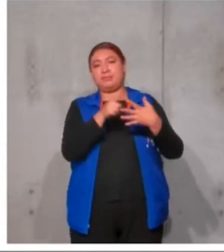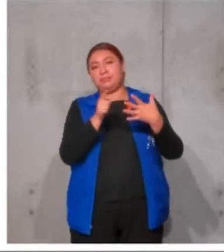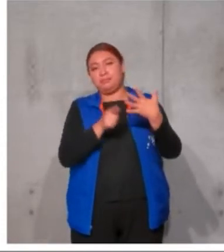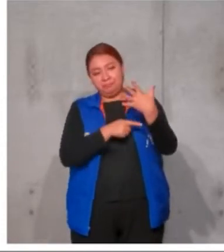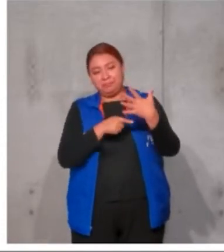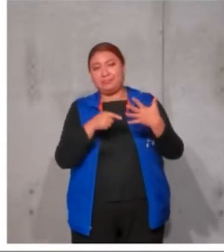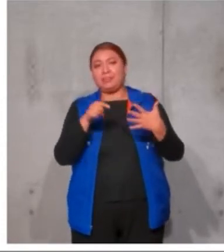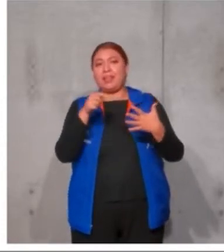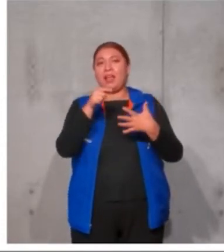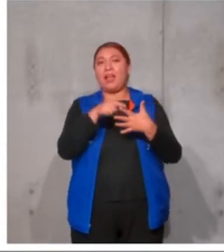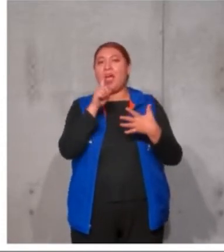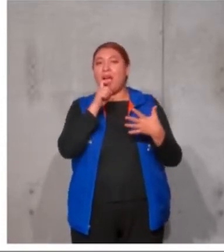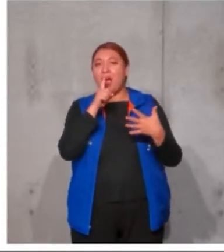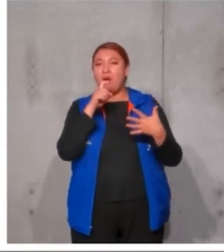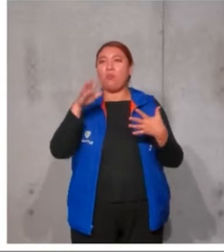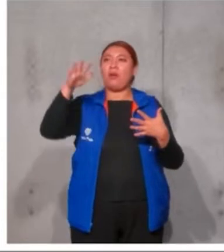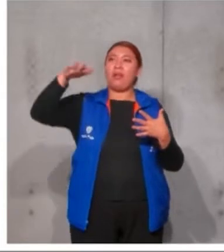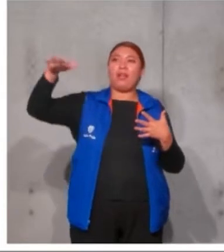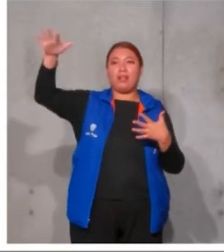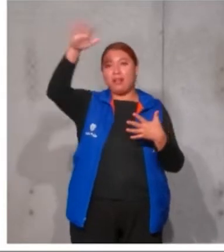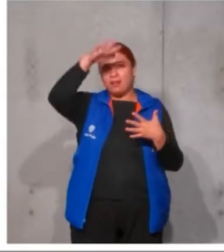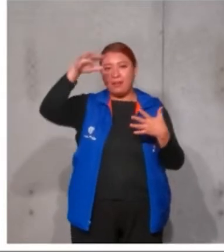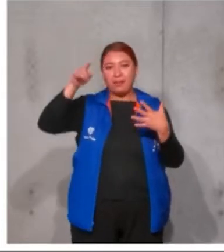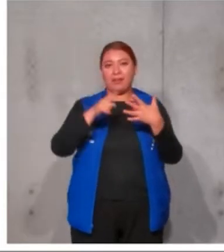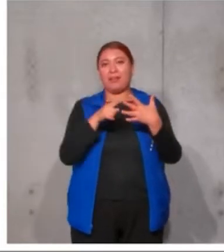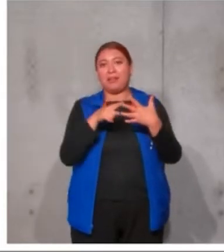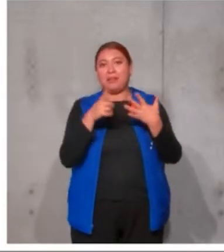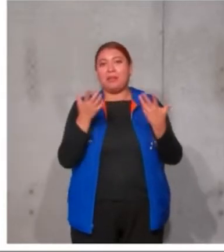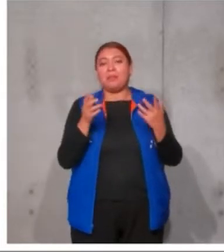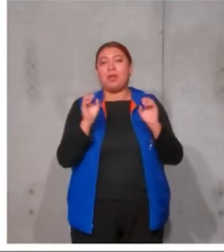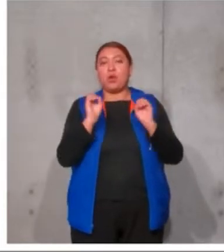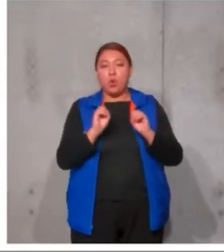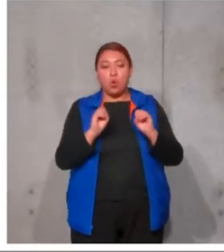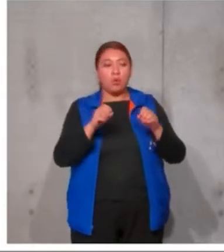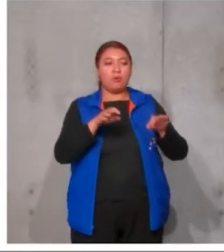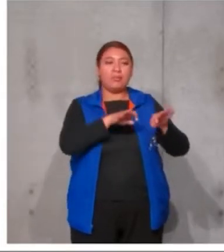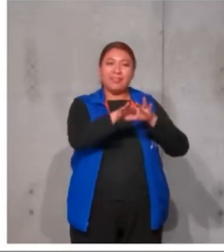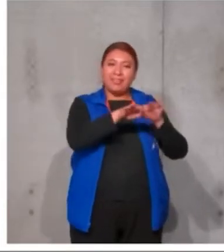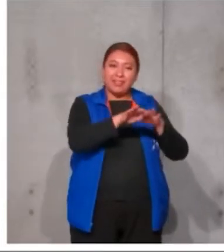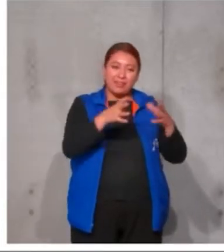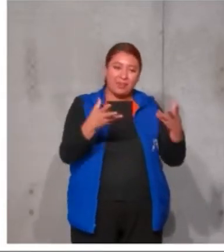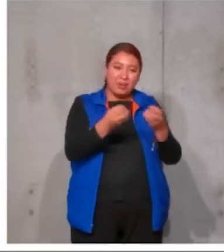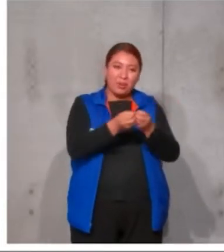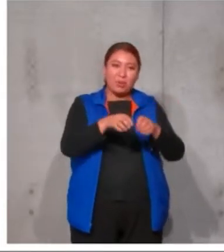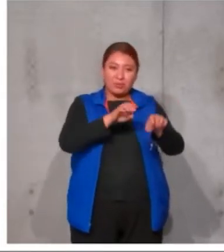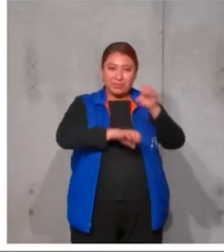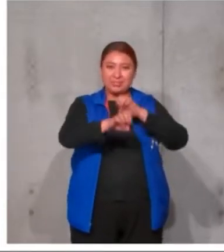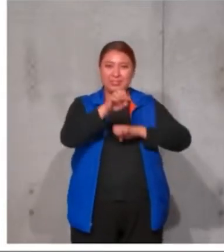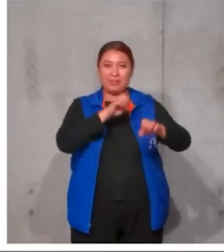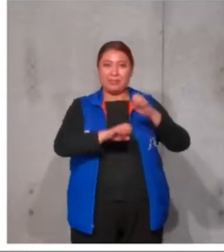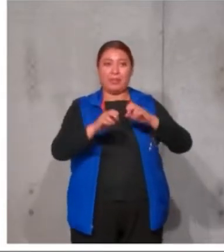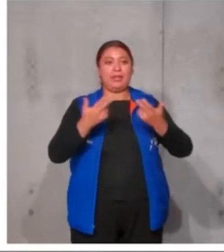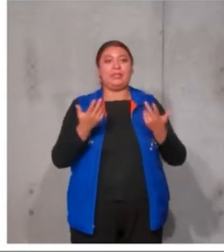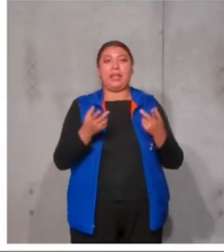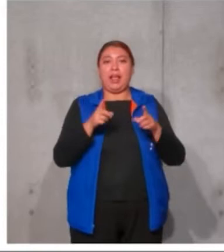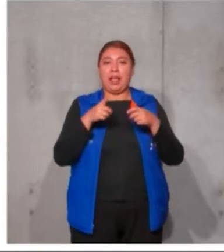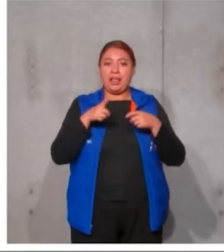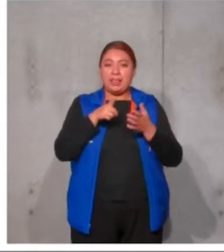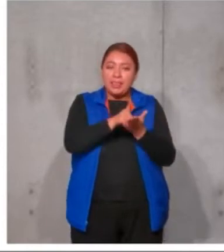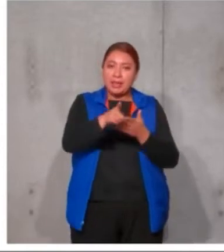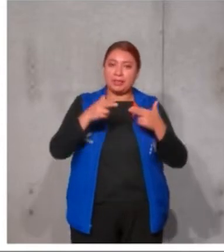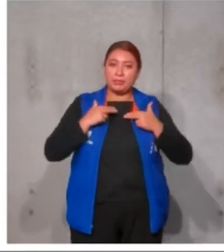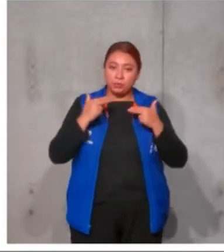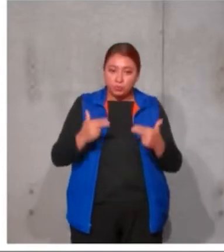cuidado del agua, la calidad del clima laboral, el respeto y promoción de los derechos humanos,